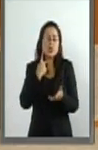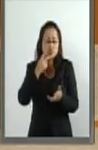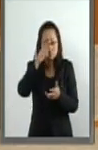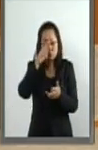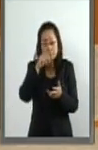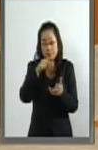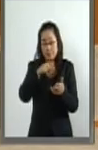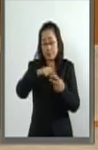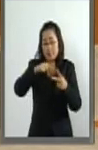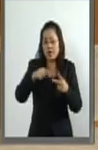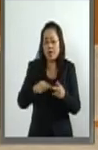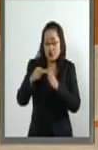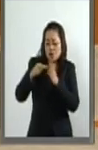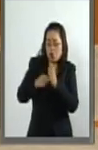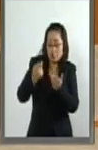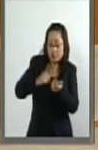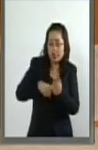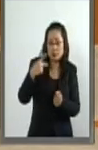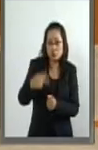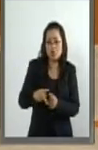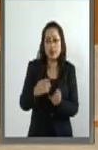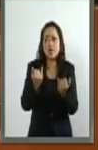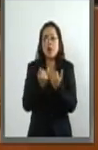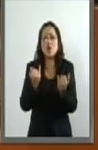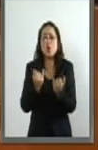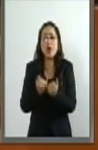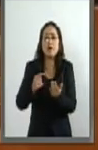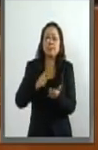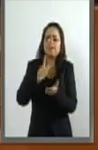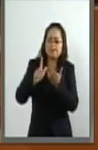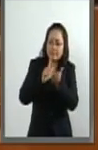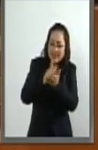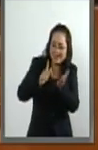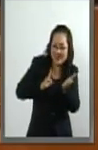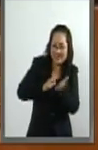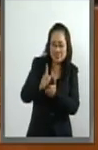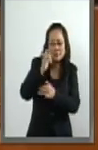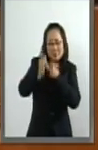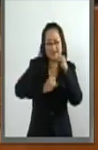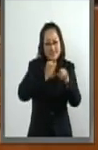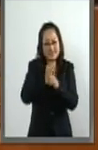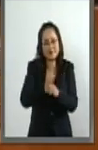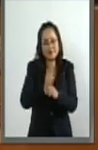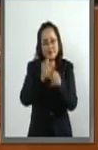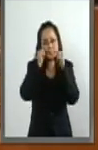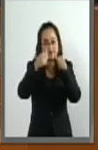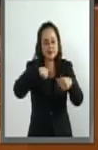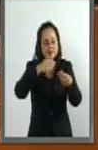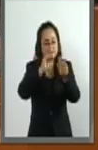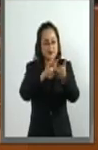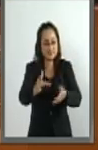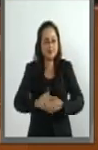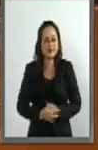normas internas y al derecho internacional. Por su atención, muchas